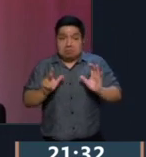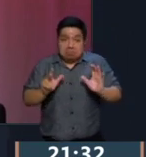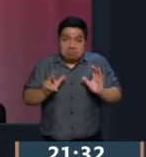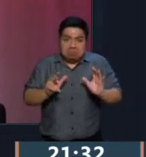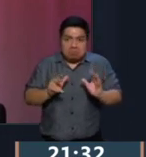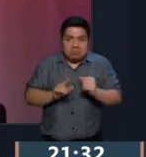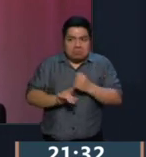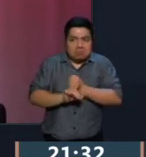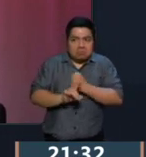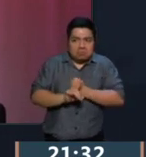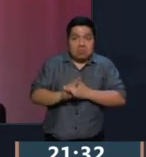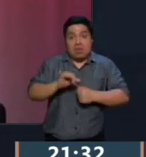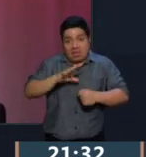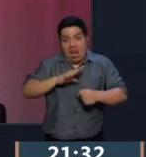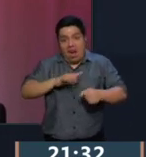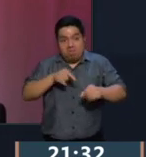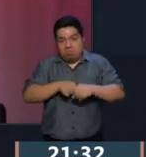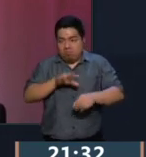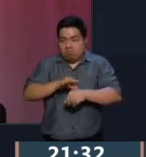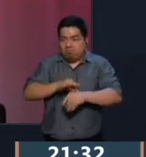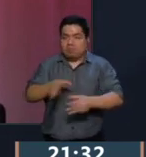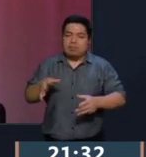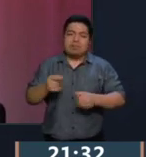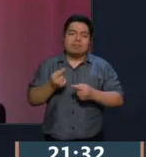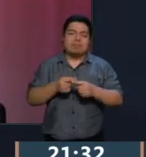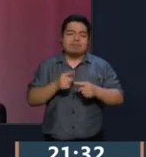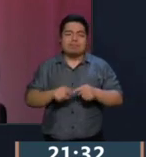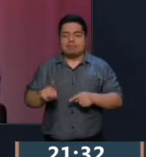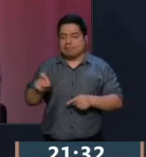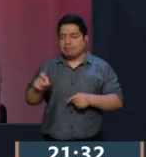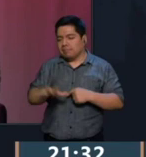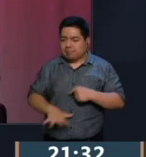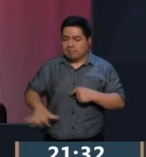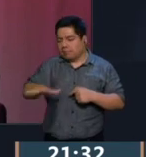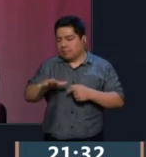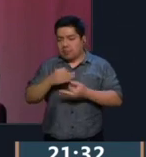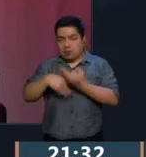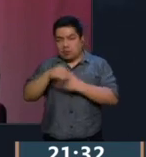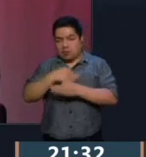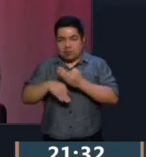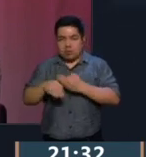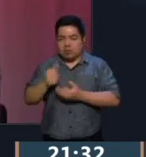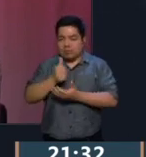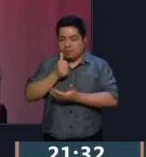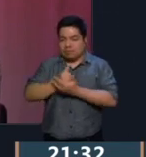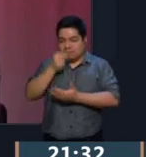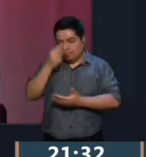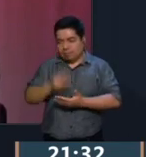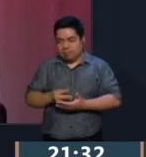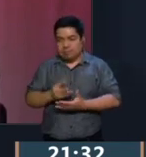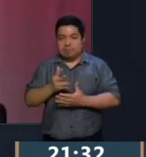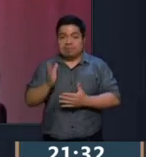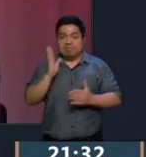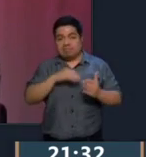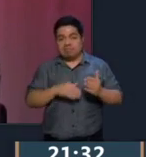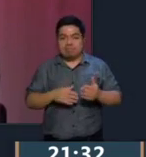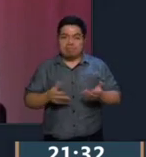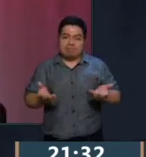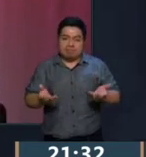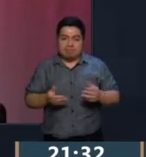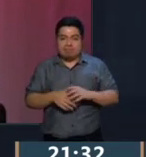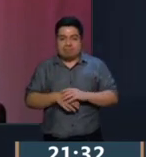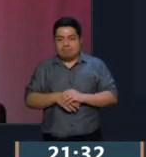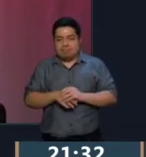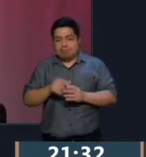alarmantes, porque decía que sí había hidrocarburos y que incluso se había contaminado el manto acuífero de la Ciudad de México. Es correcto, y me parece que si en